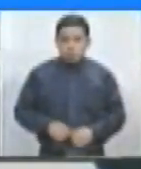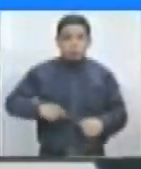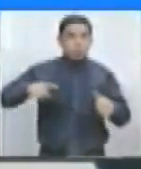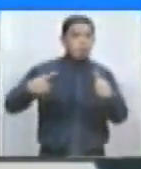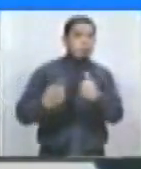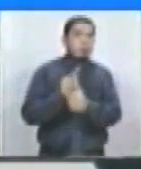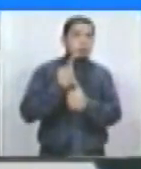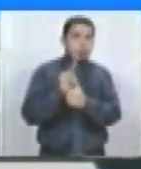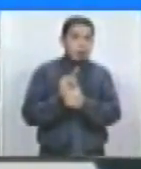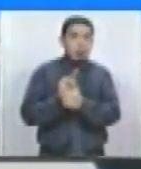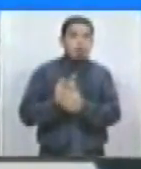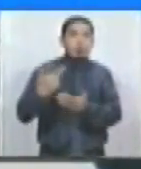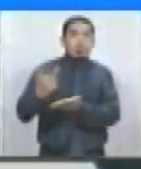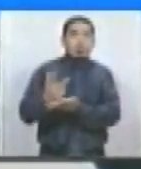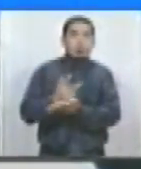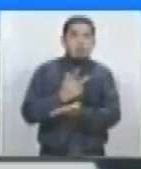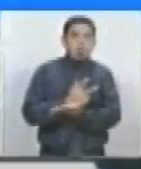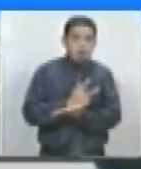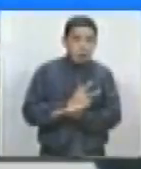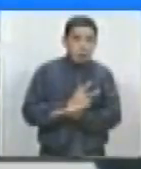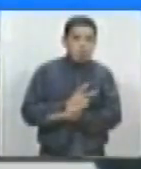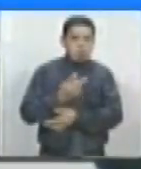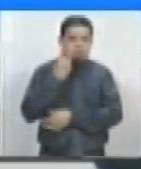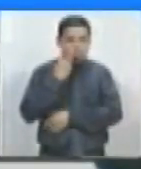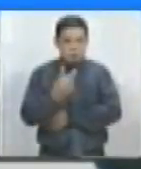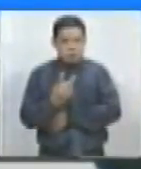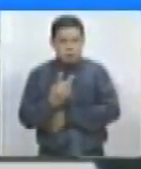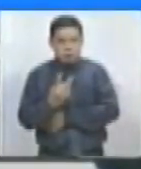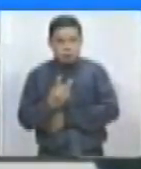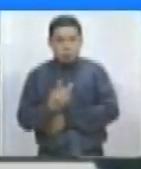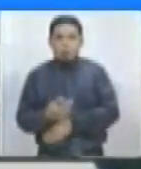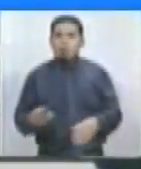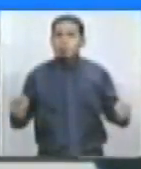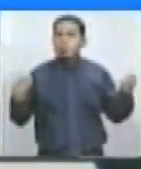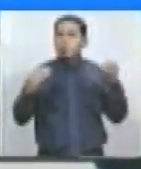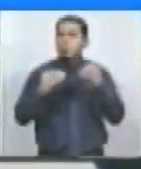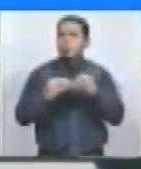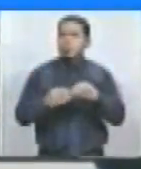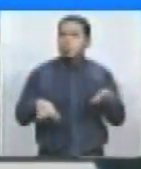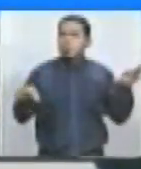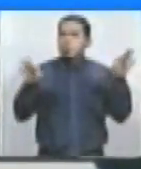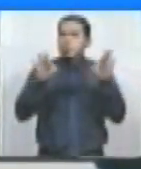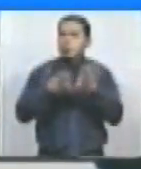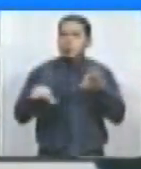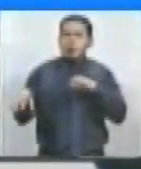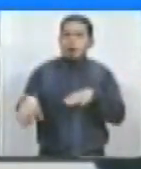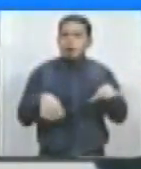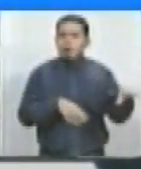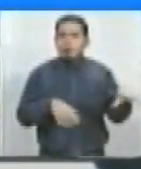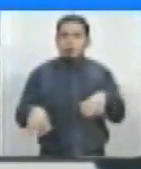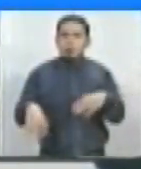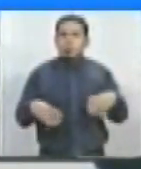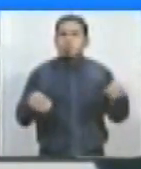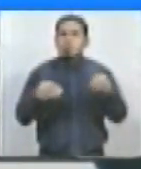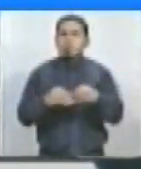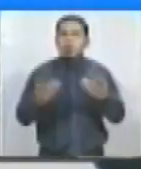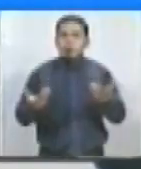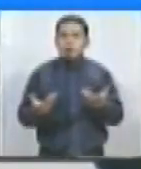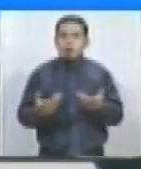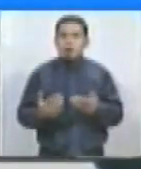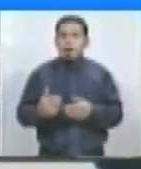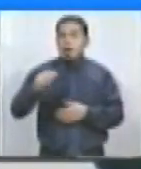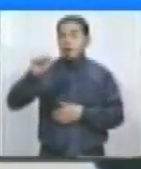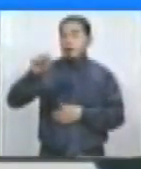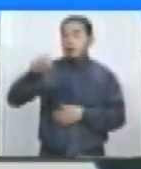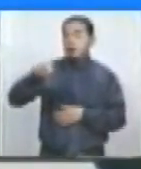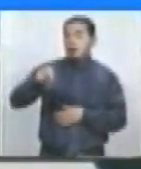es terminales terrestres dentro de la jurisdicción. Es importante la actividad de coordinación con la Agencia Nacional de Tránsito que se